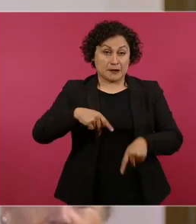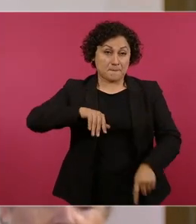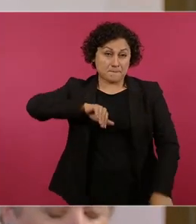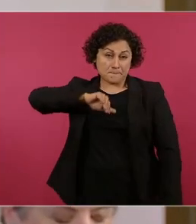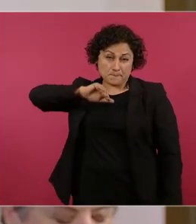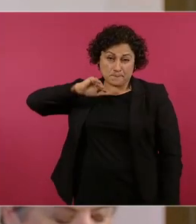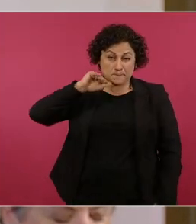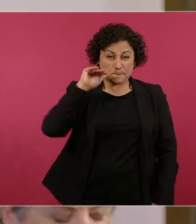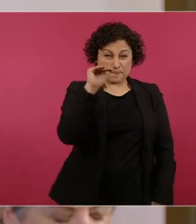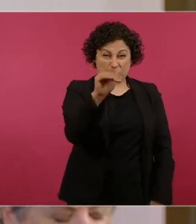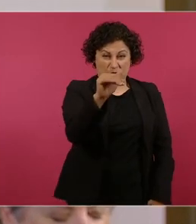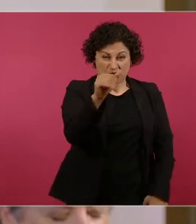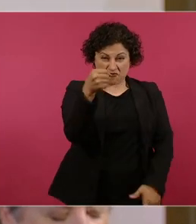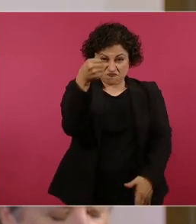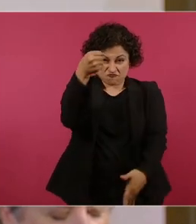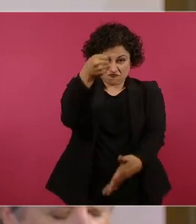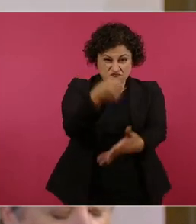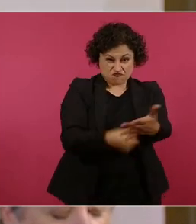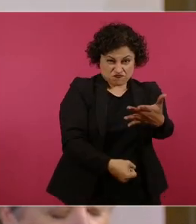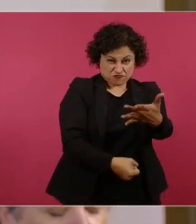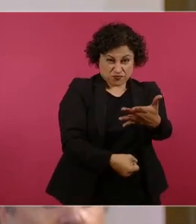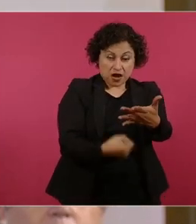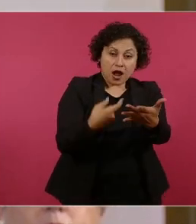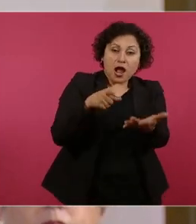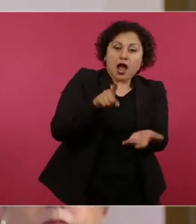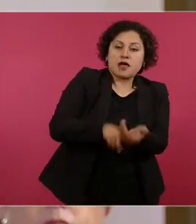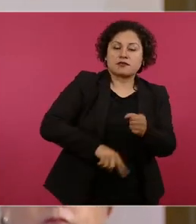eh con tintes